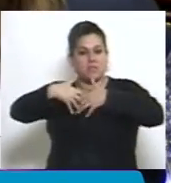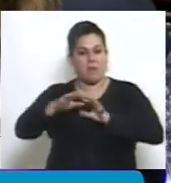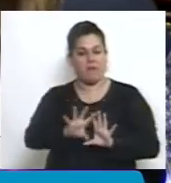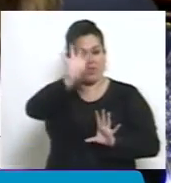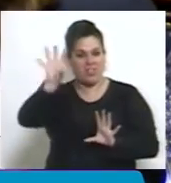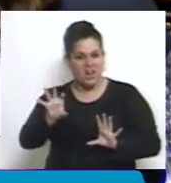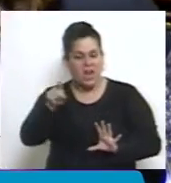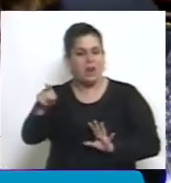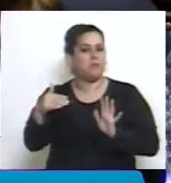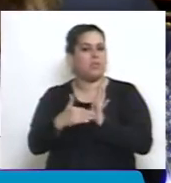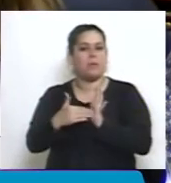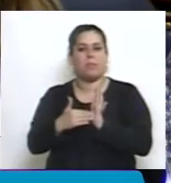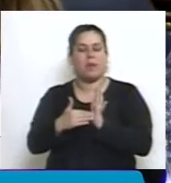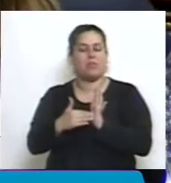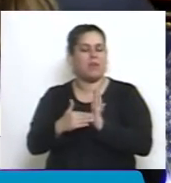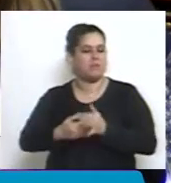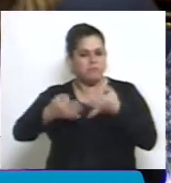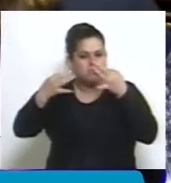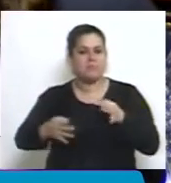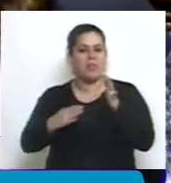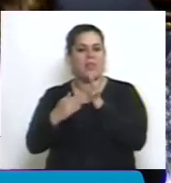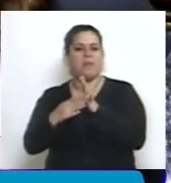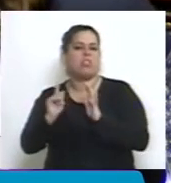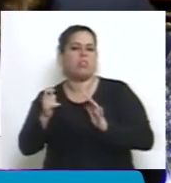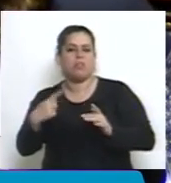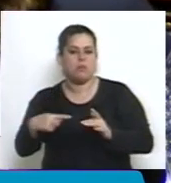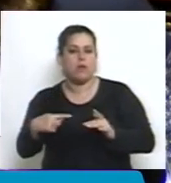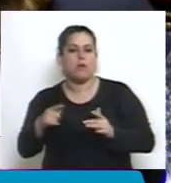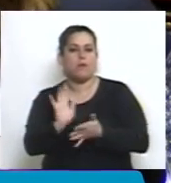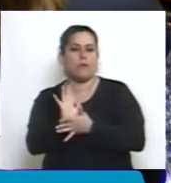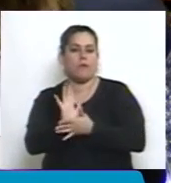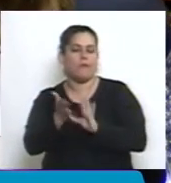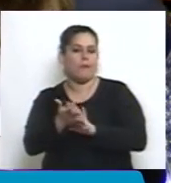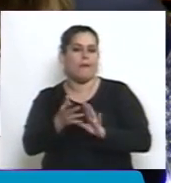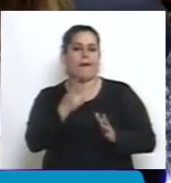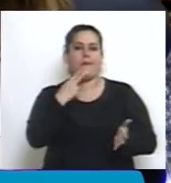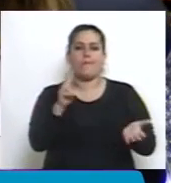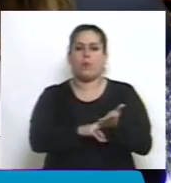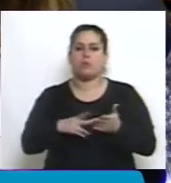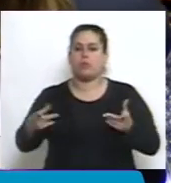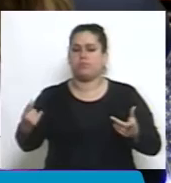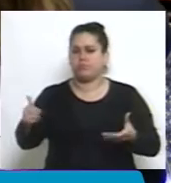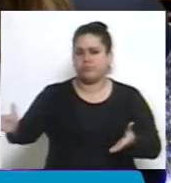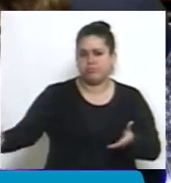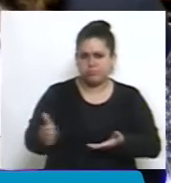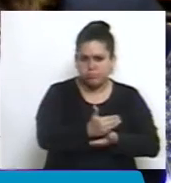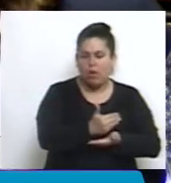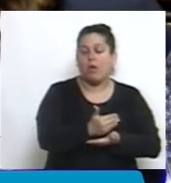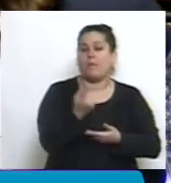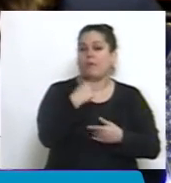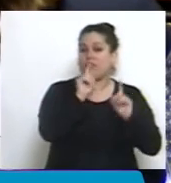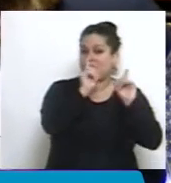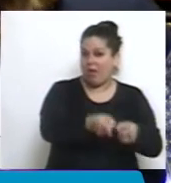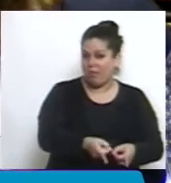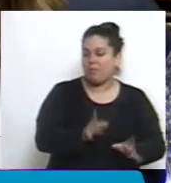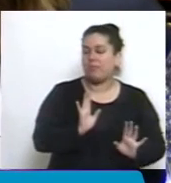federal depende en muy buena medida de la forma en que se coparticipan los impuestos y también en